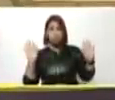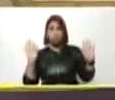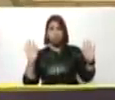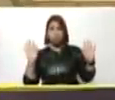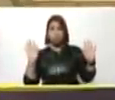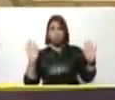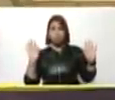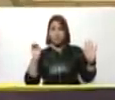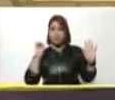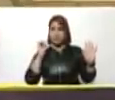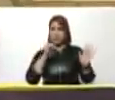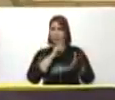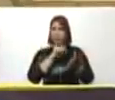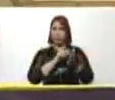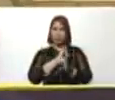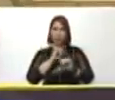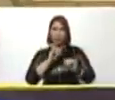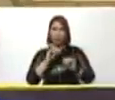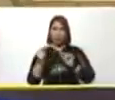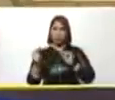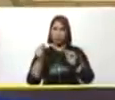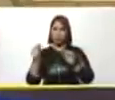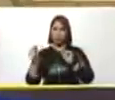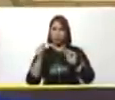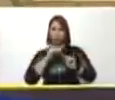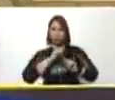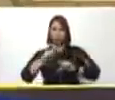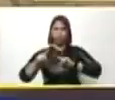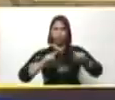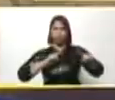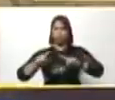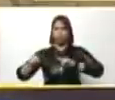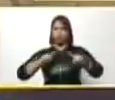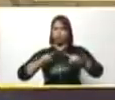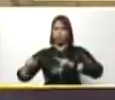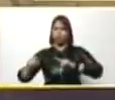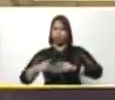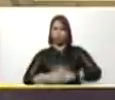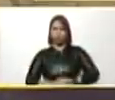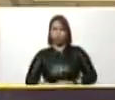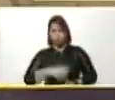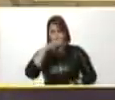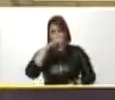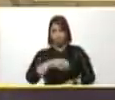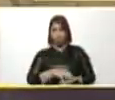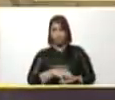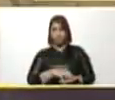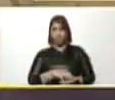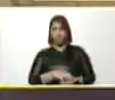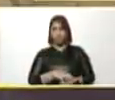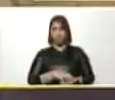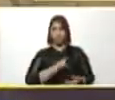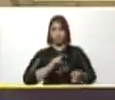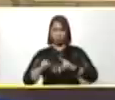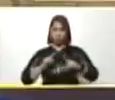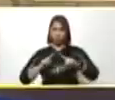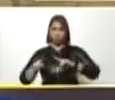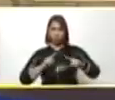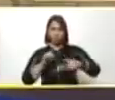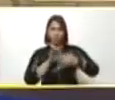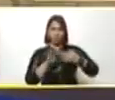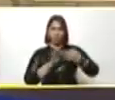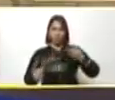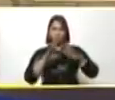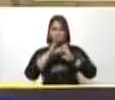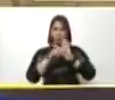Una Asamblea Nacional ya legislando, mandando, dirigiendo el Estado, ejerciendo sus funciones